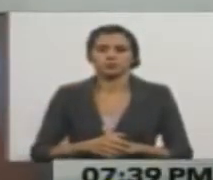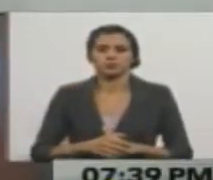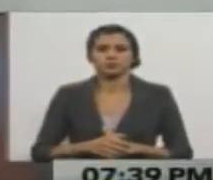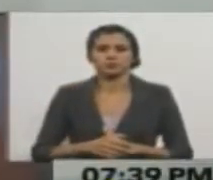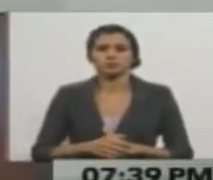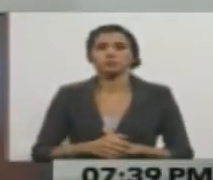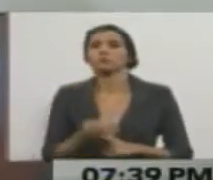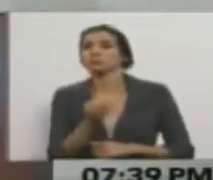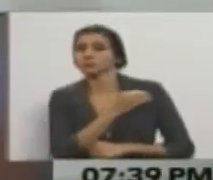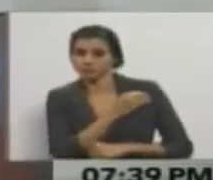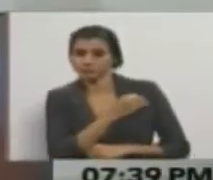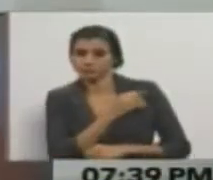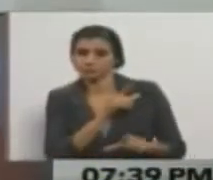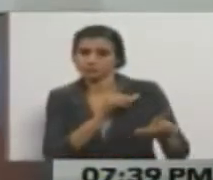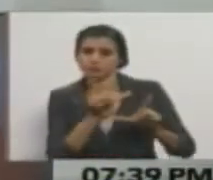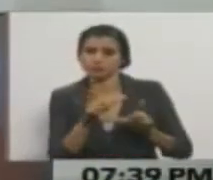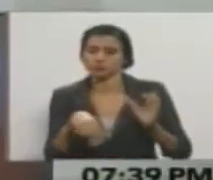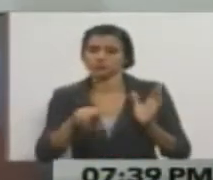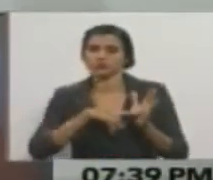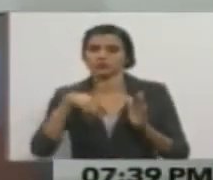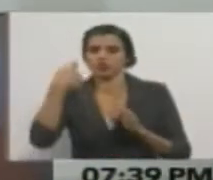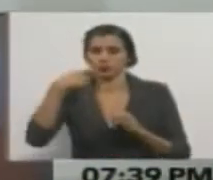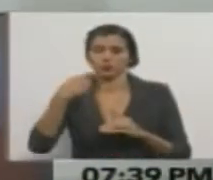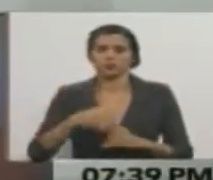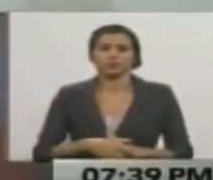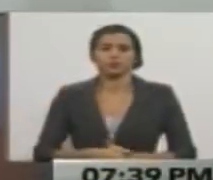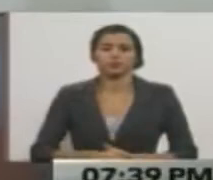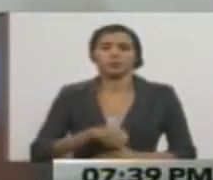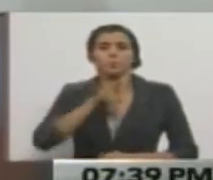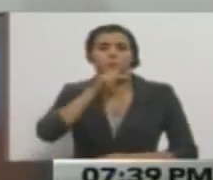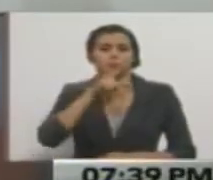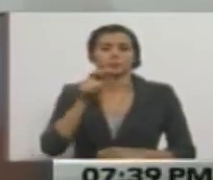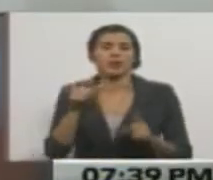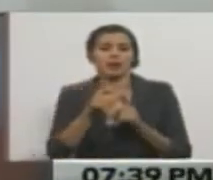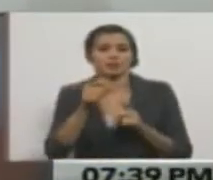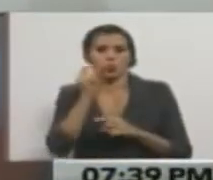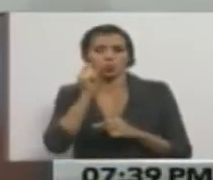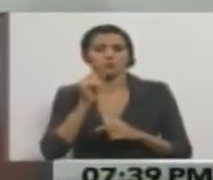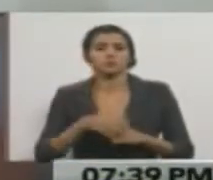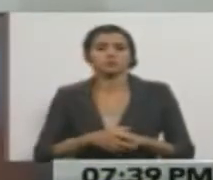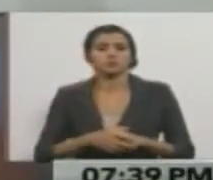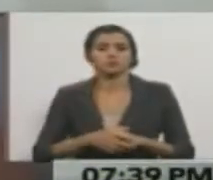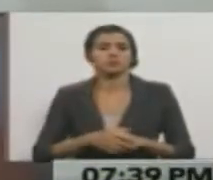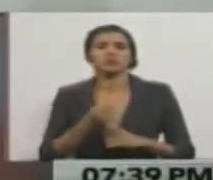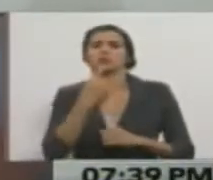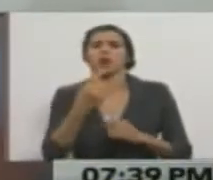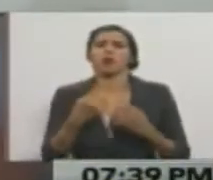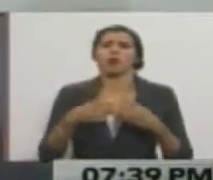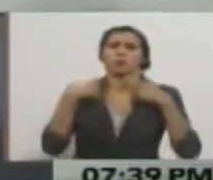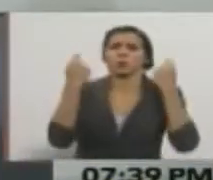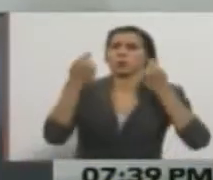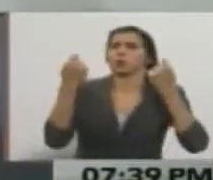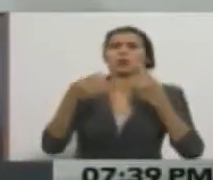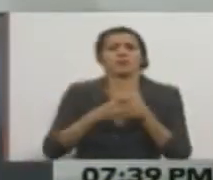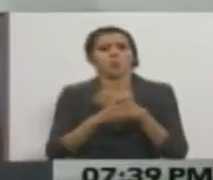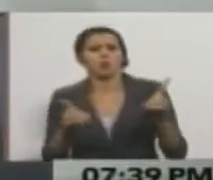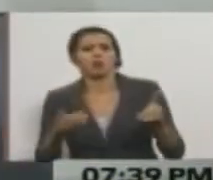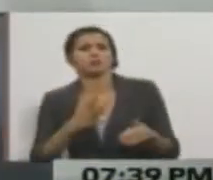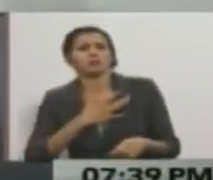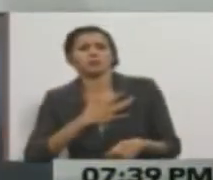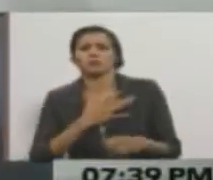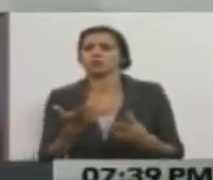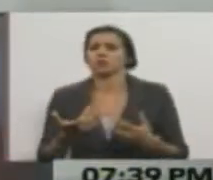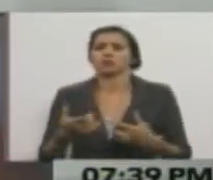diga, repetimos estas afirmaciones. Insisto, se habla de democracia, se habla de libertad de expresión, se